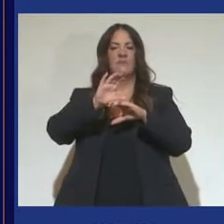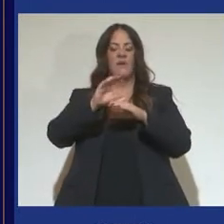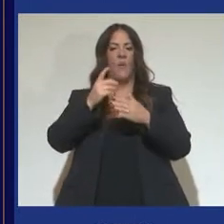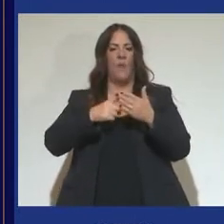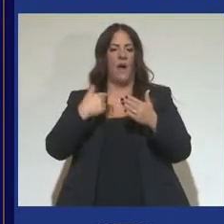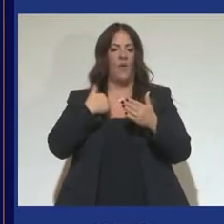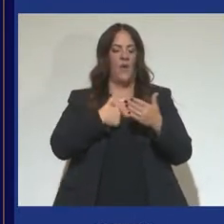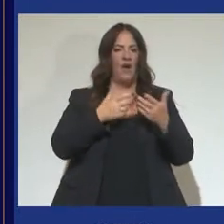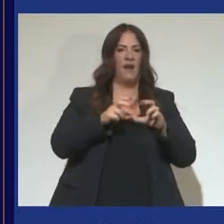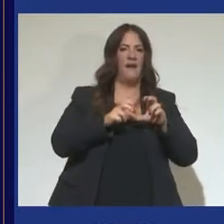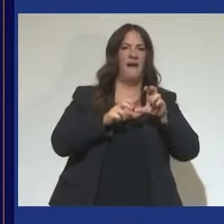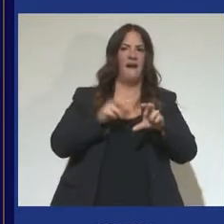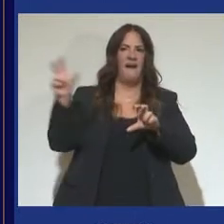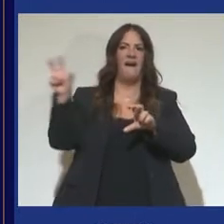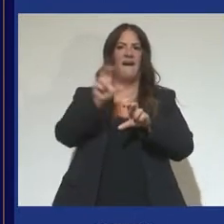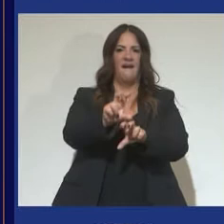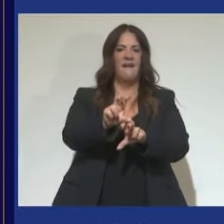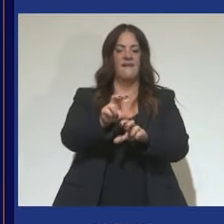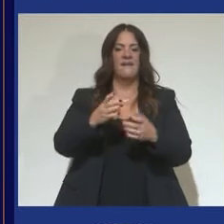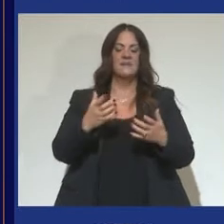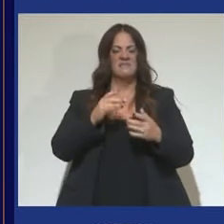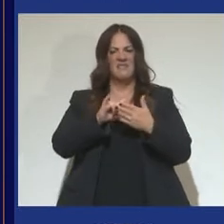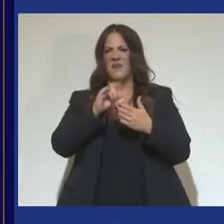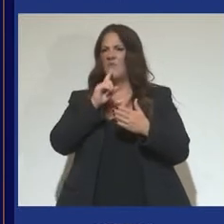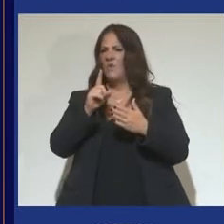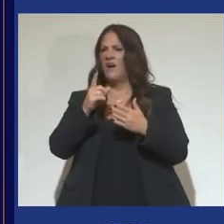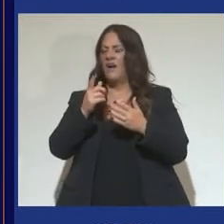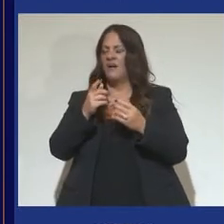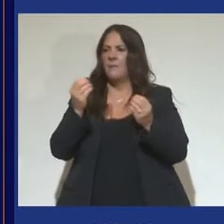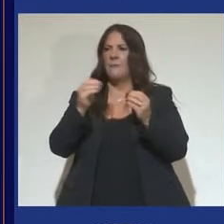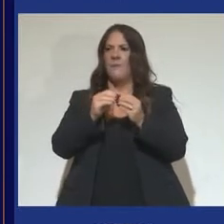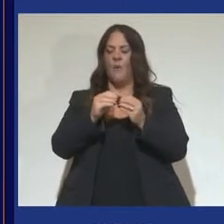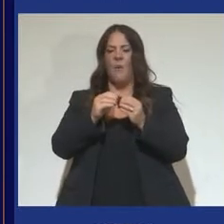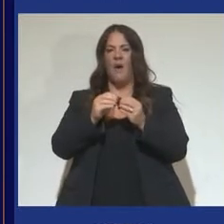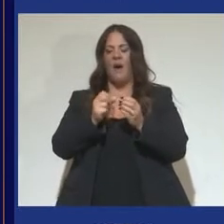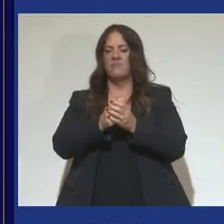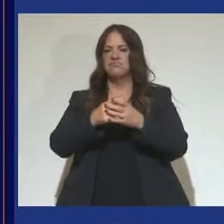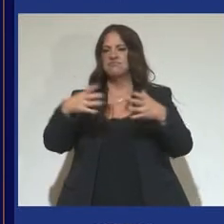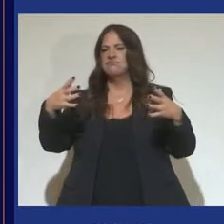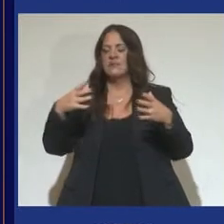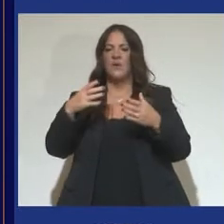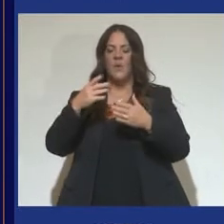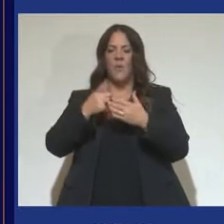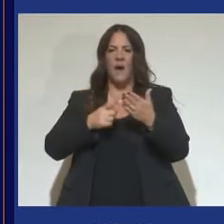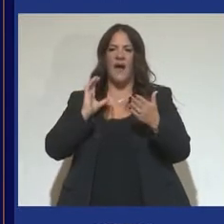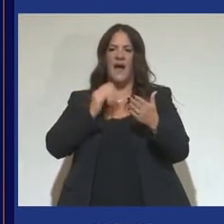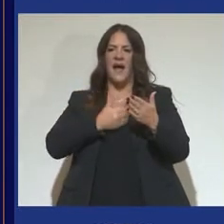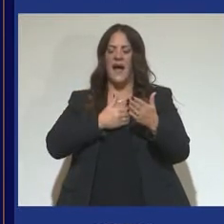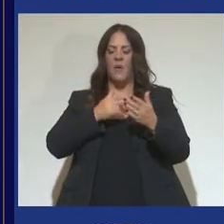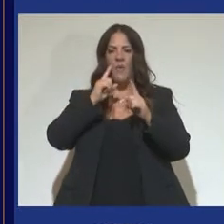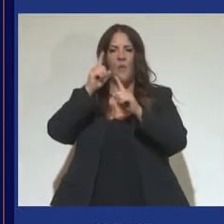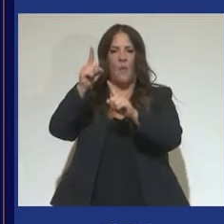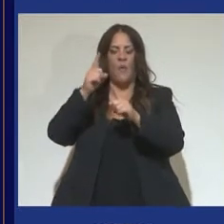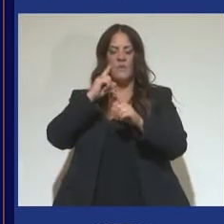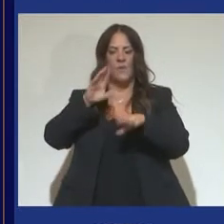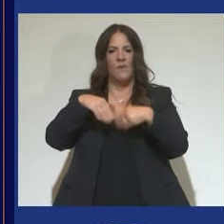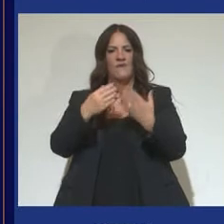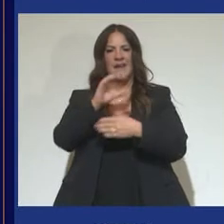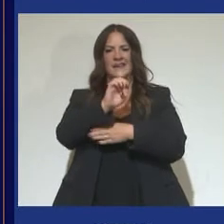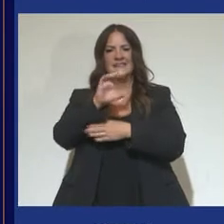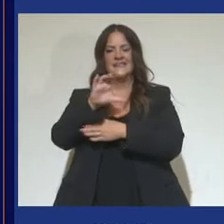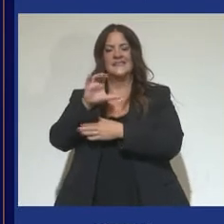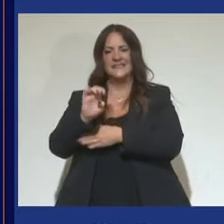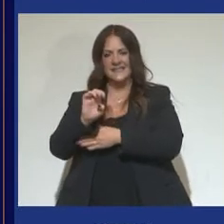adicionales serán inversiones que serán significativas para las familias para que aceleren nuestros esfuerzos en